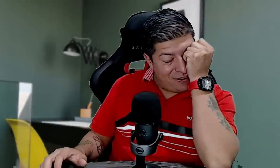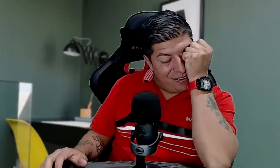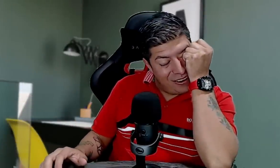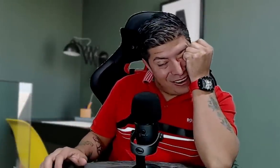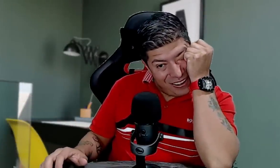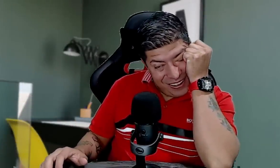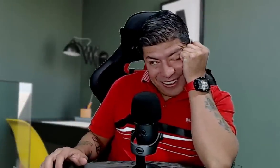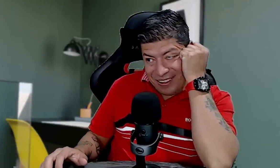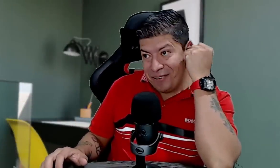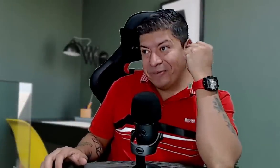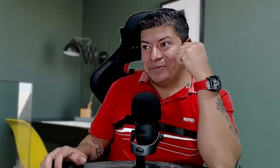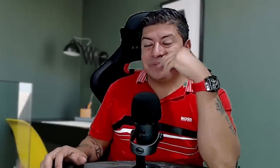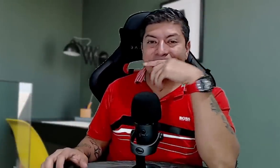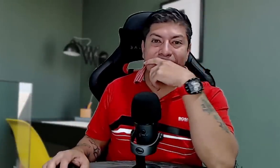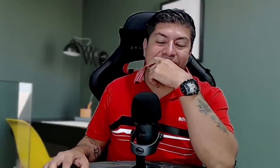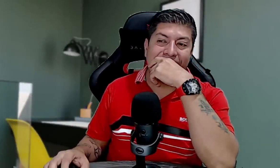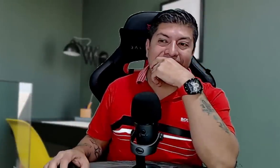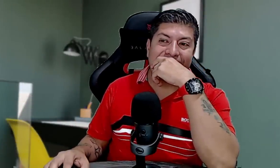legado pero